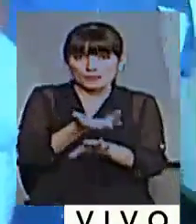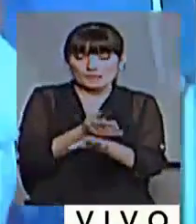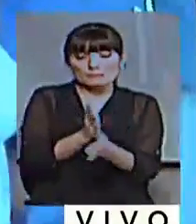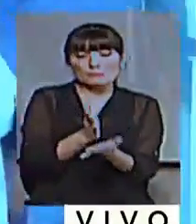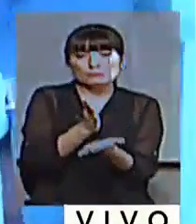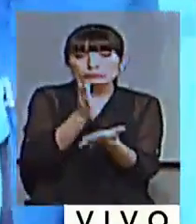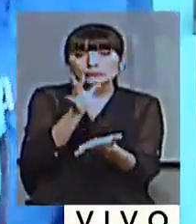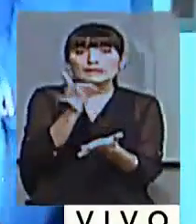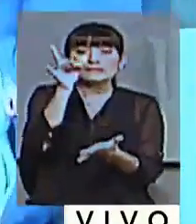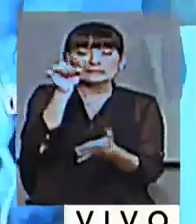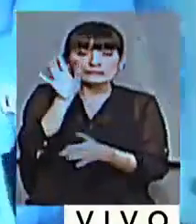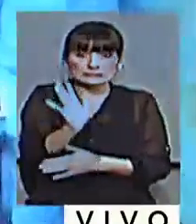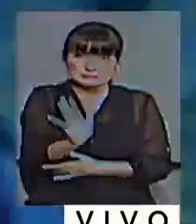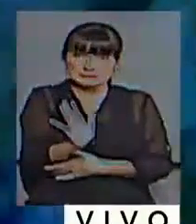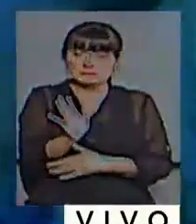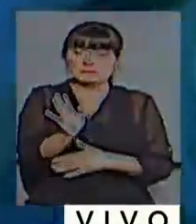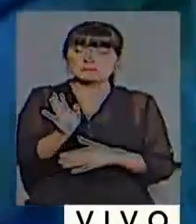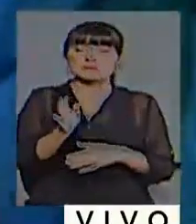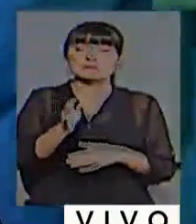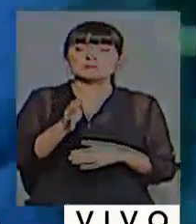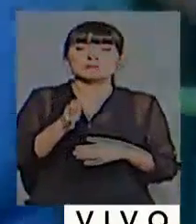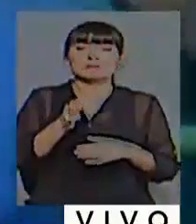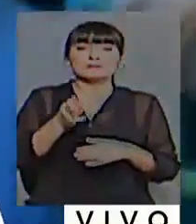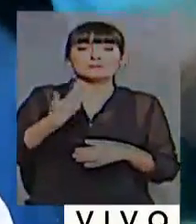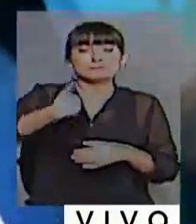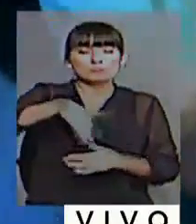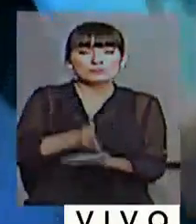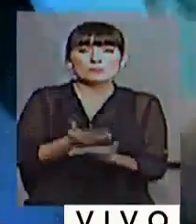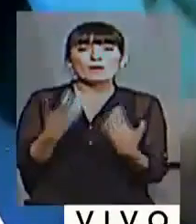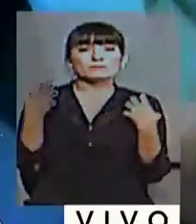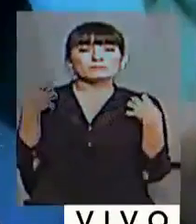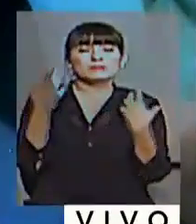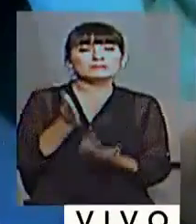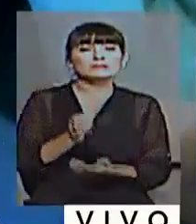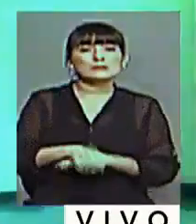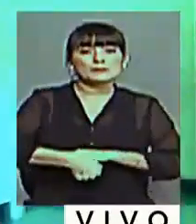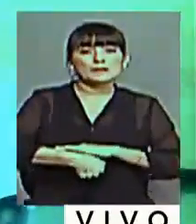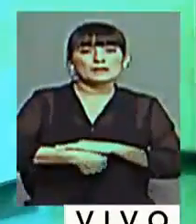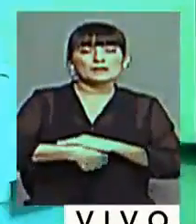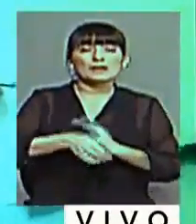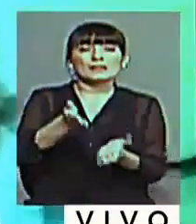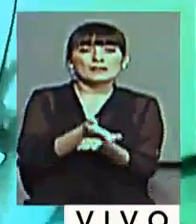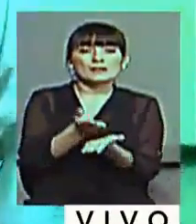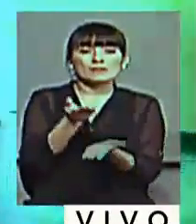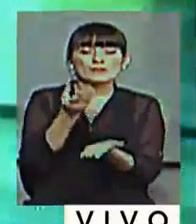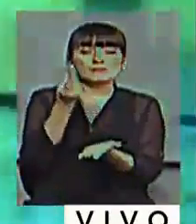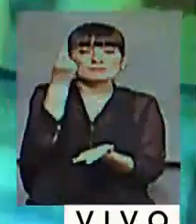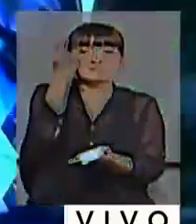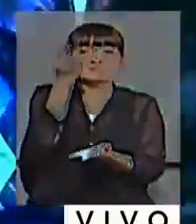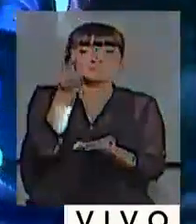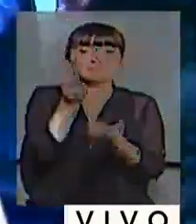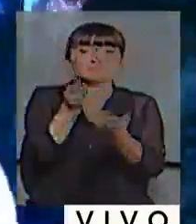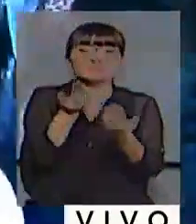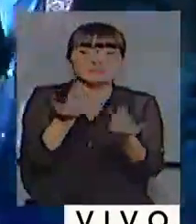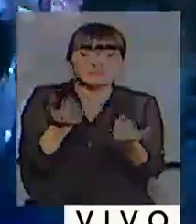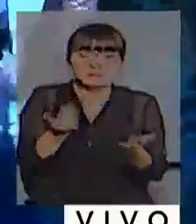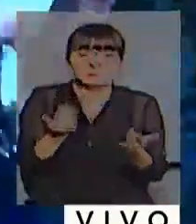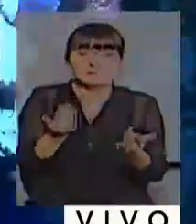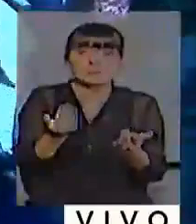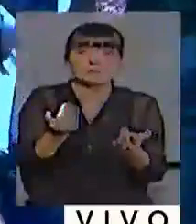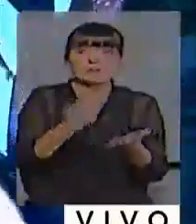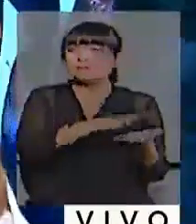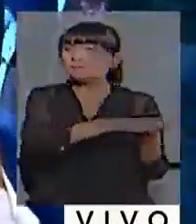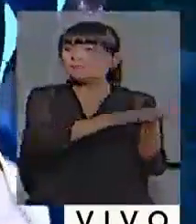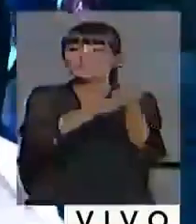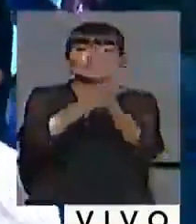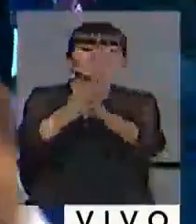trascendencia, hay que asumir que debe crear necesariamente efectos en todo